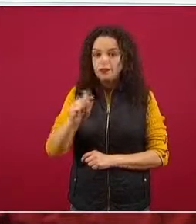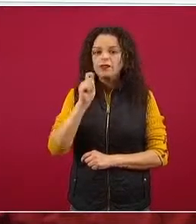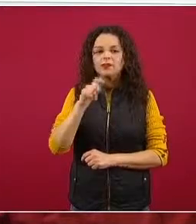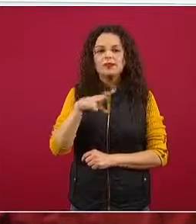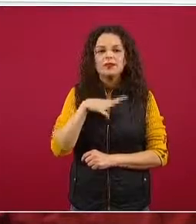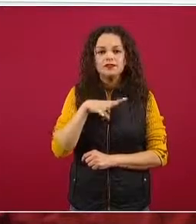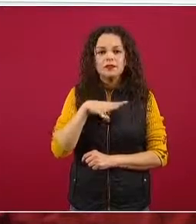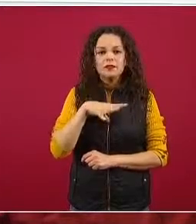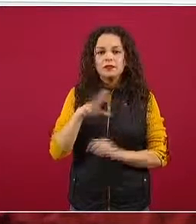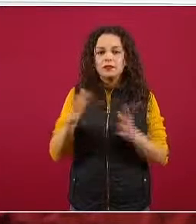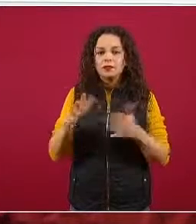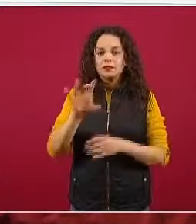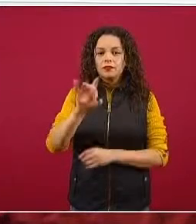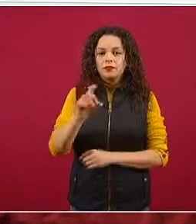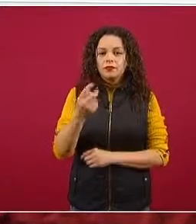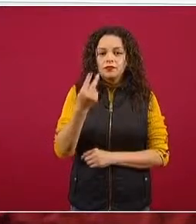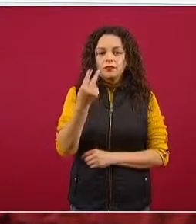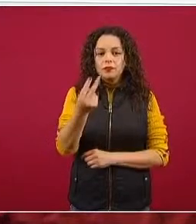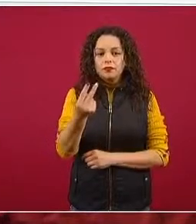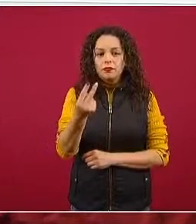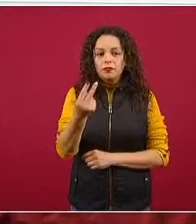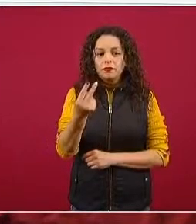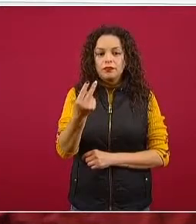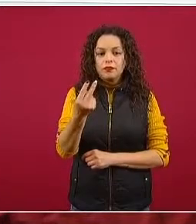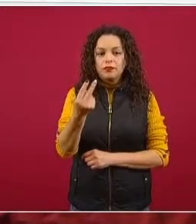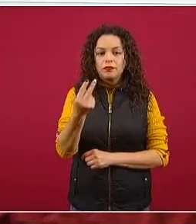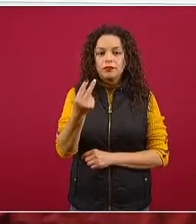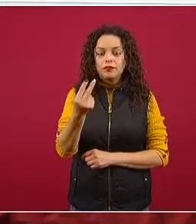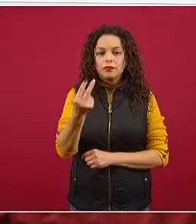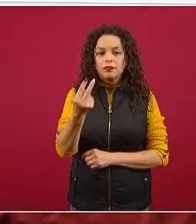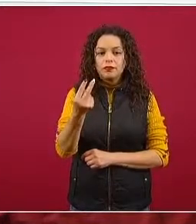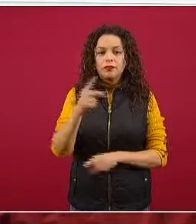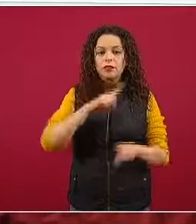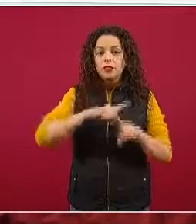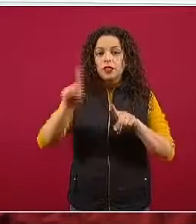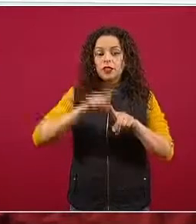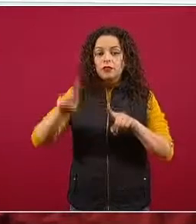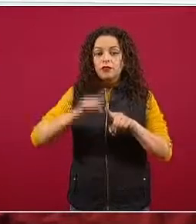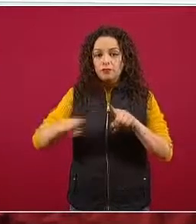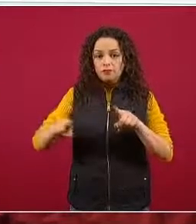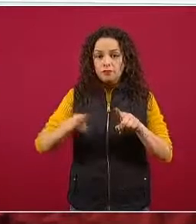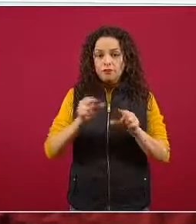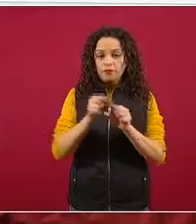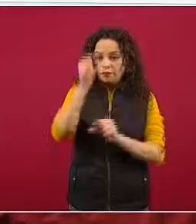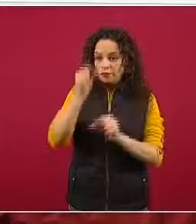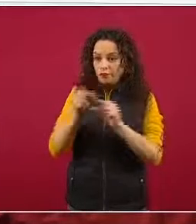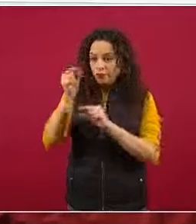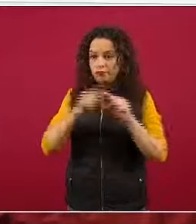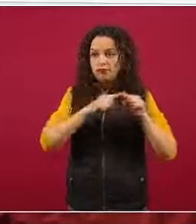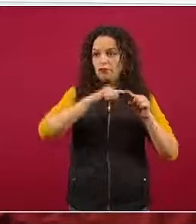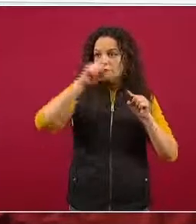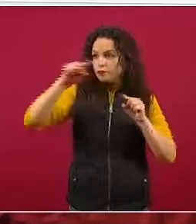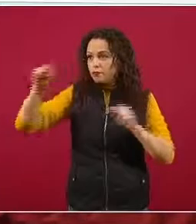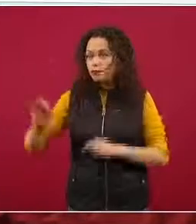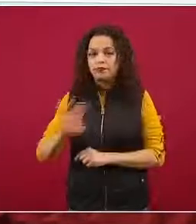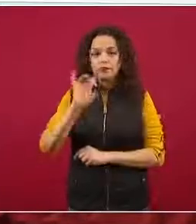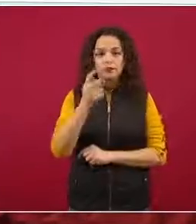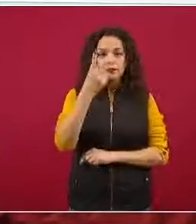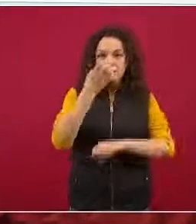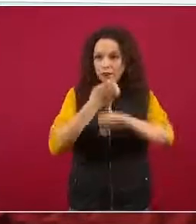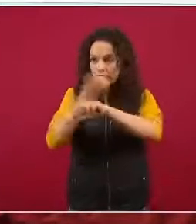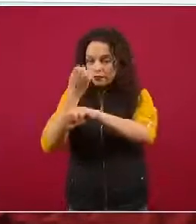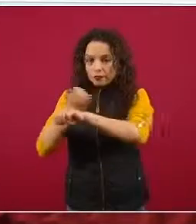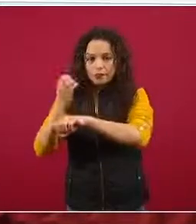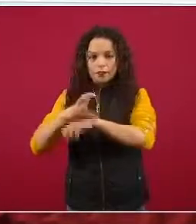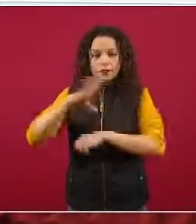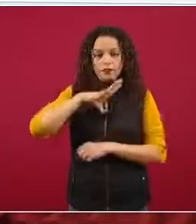al menos 32 curvas epidémicas de los 32 estados, las 32 entidades federativas de